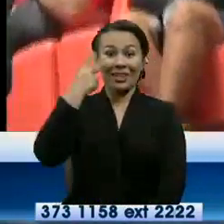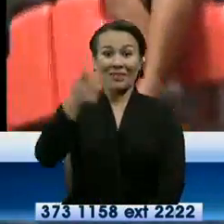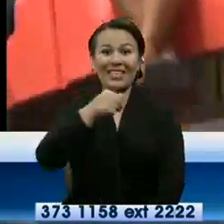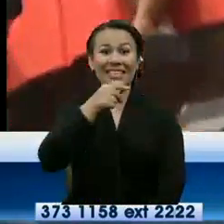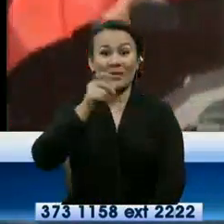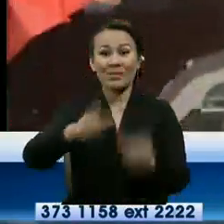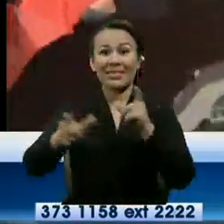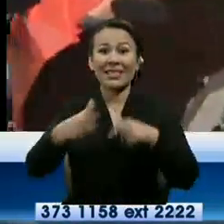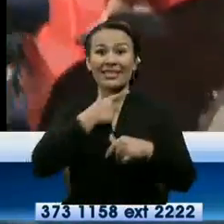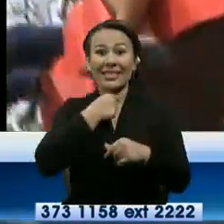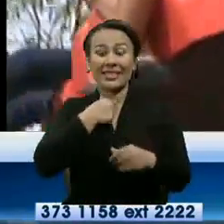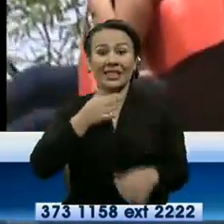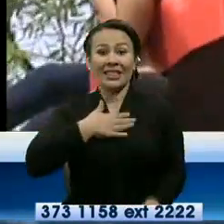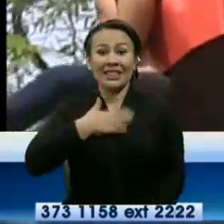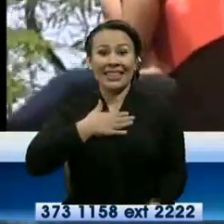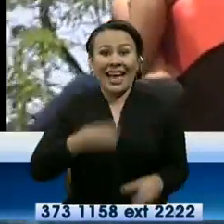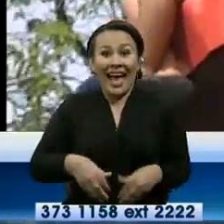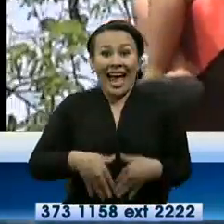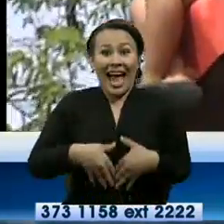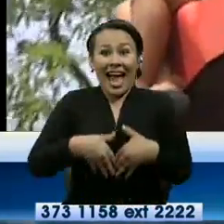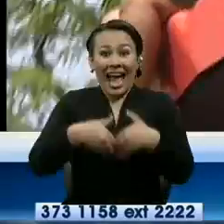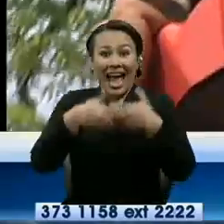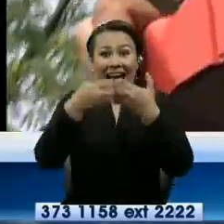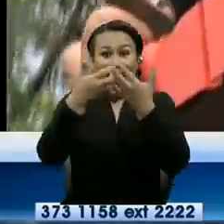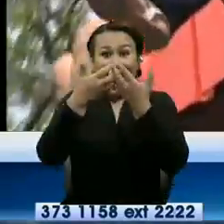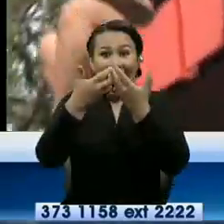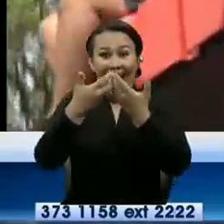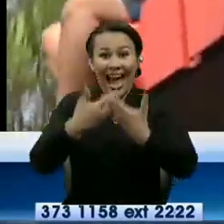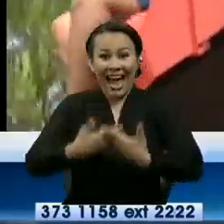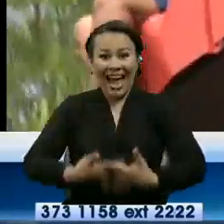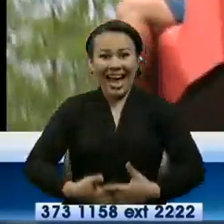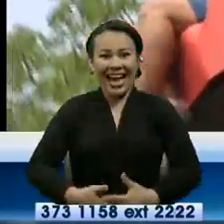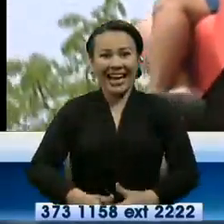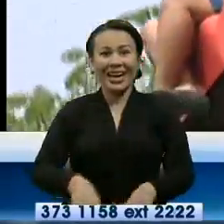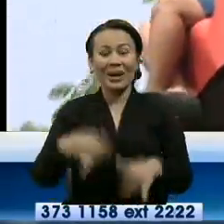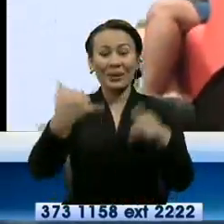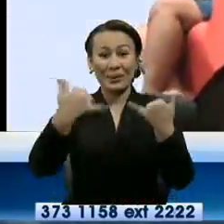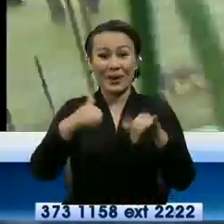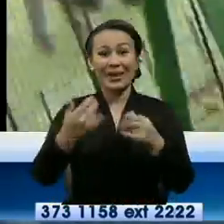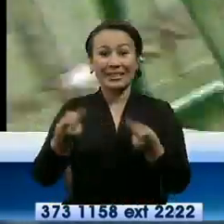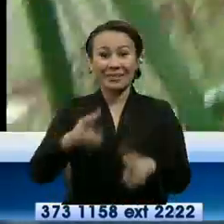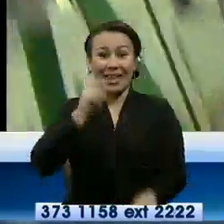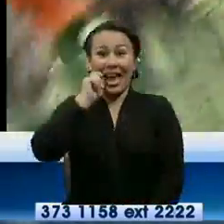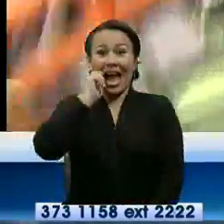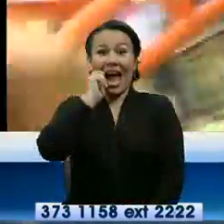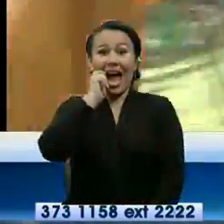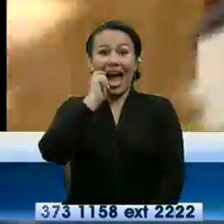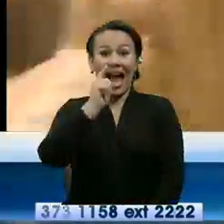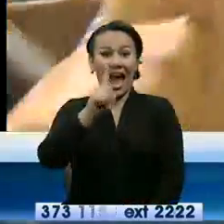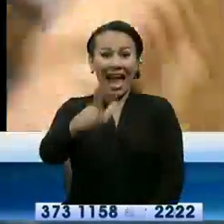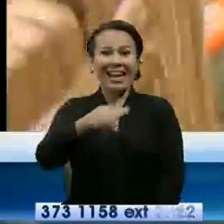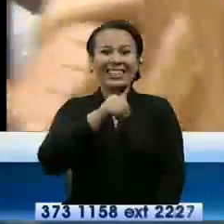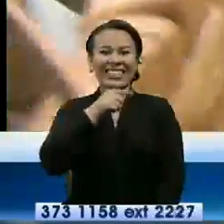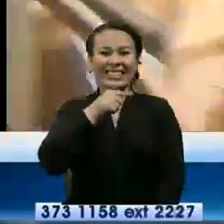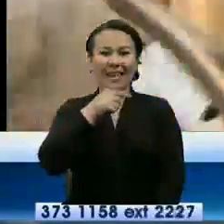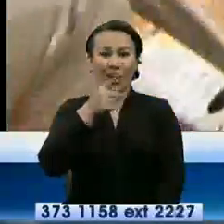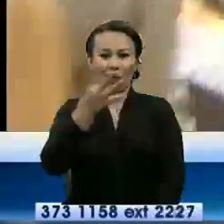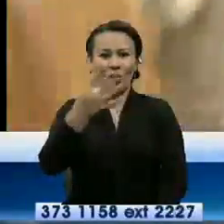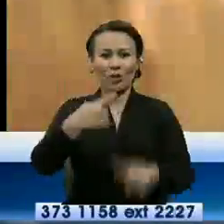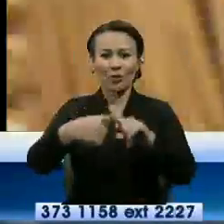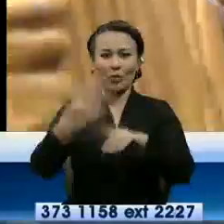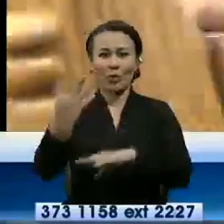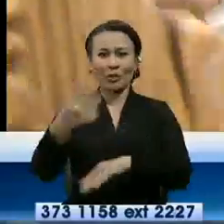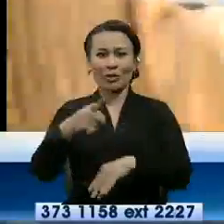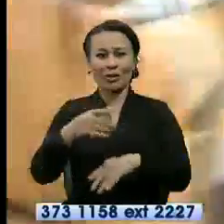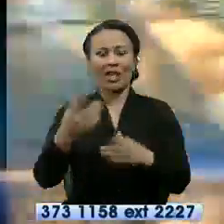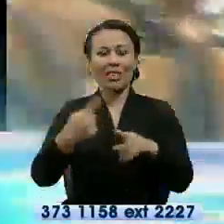para quienes se atreven a sentir un vacío con cada caída. Pero también hay juegos que los gritos demuestran la emoción, como la excursión 4x4